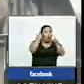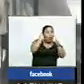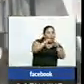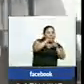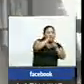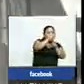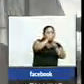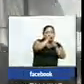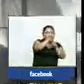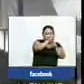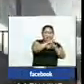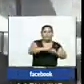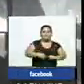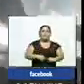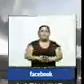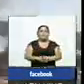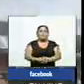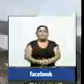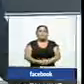Noticiero 8.